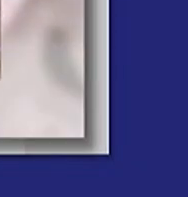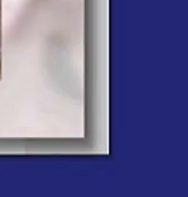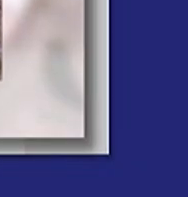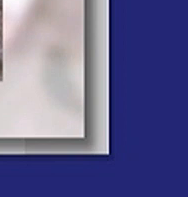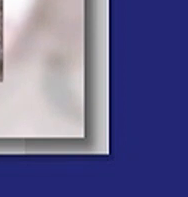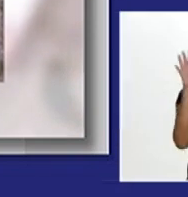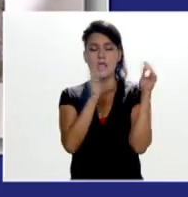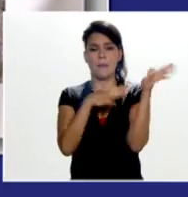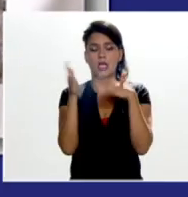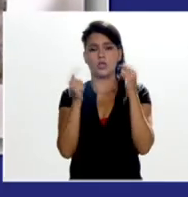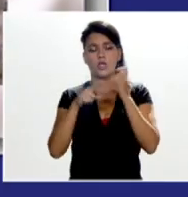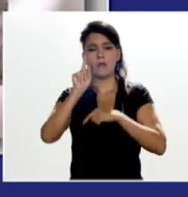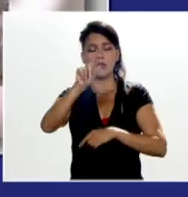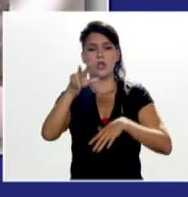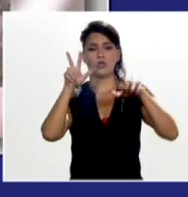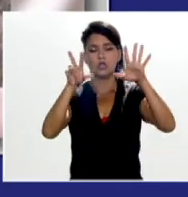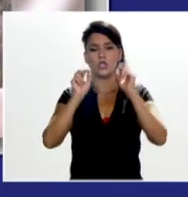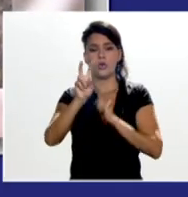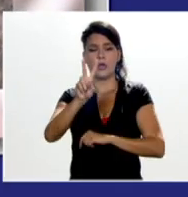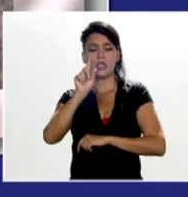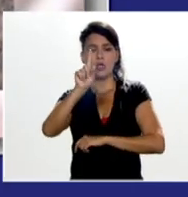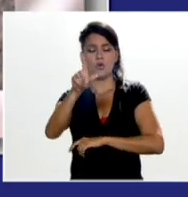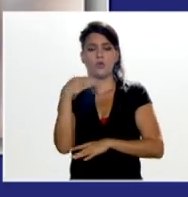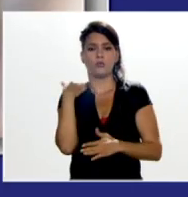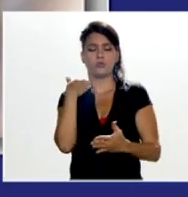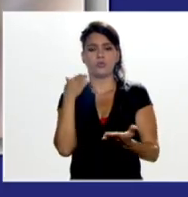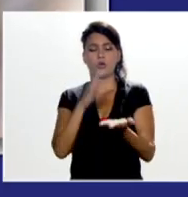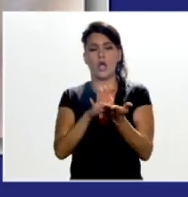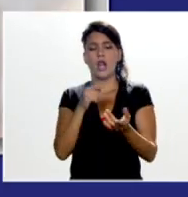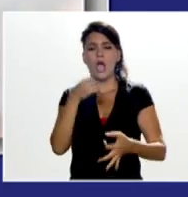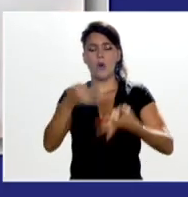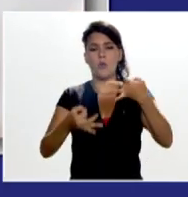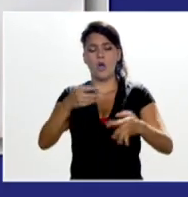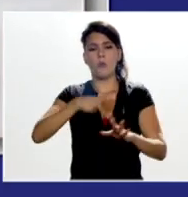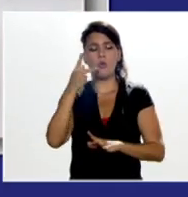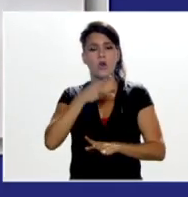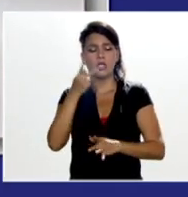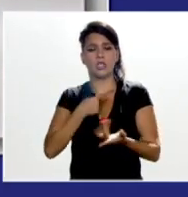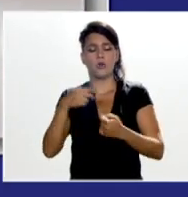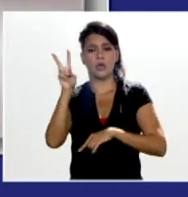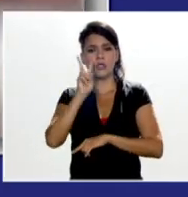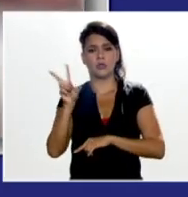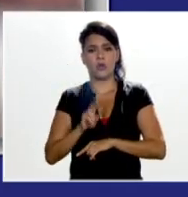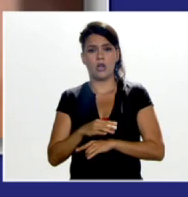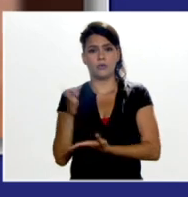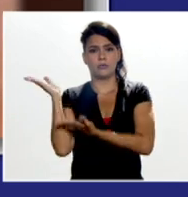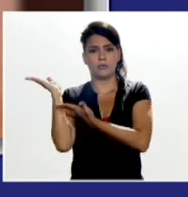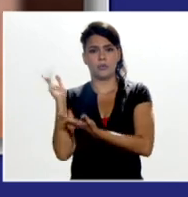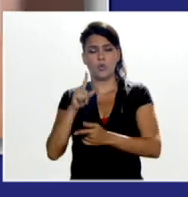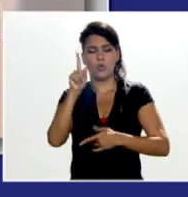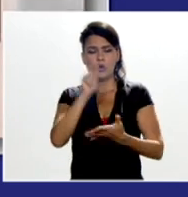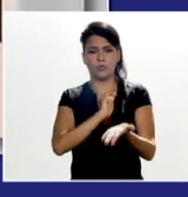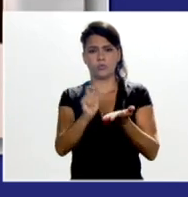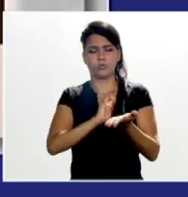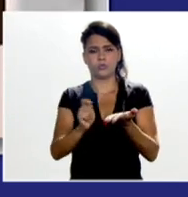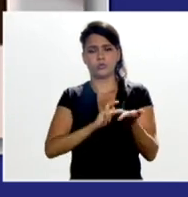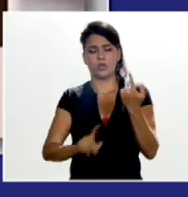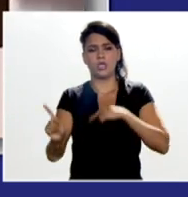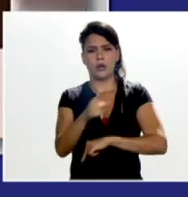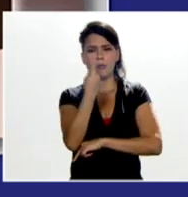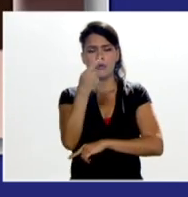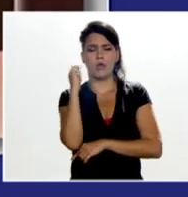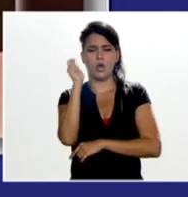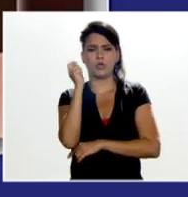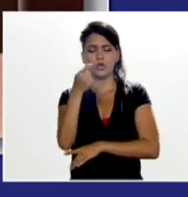El 10 de marzo de 1821 murió el abogado y político venezolano Juan Germán Rocio, uno de los redactadores de la primera Constitución